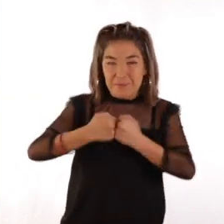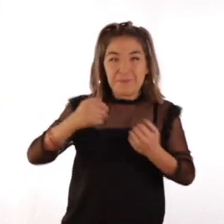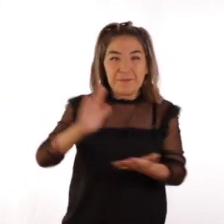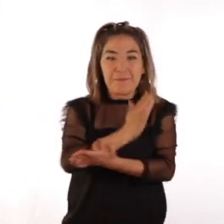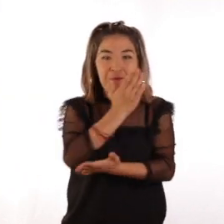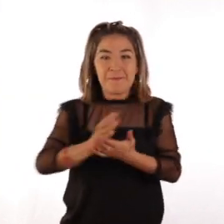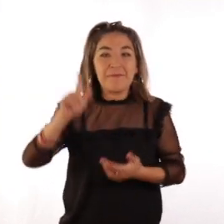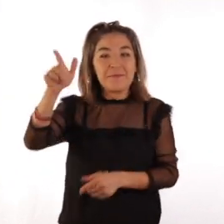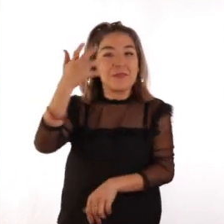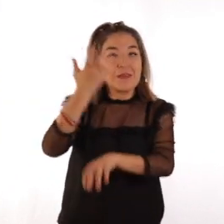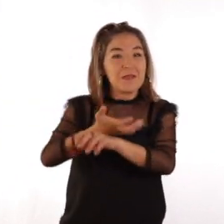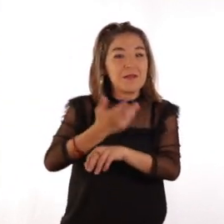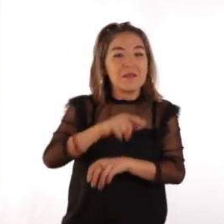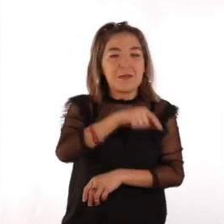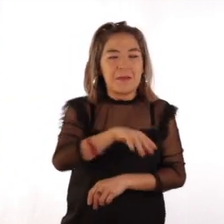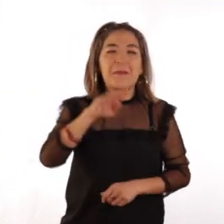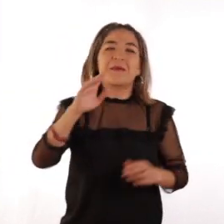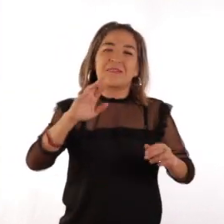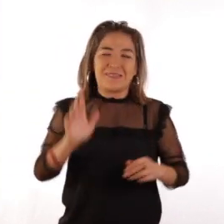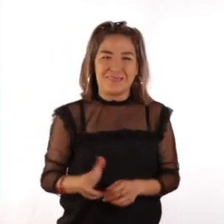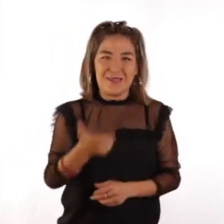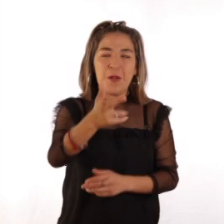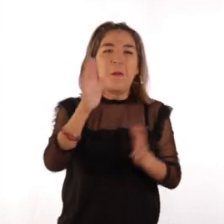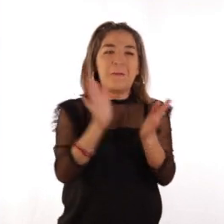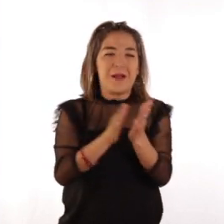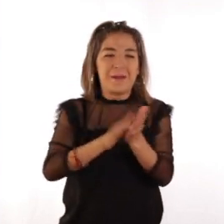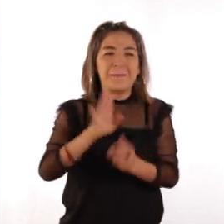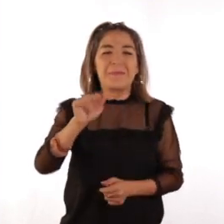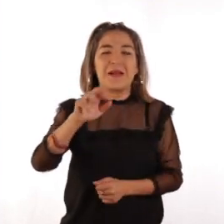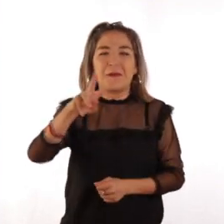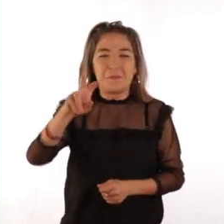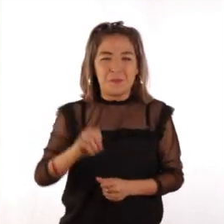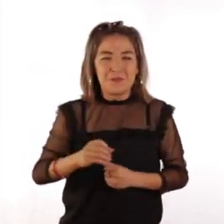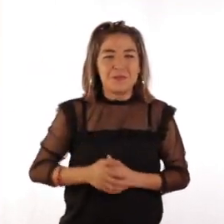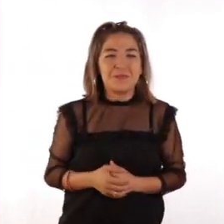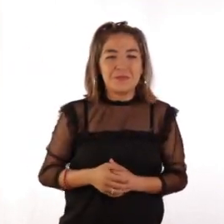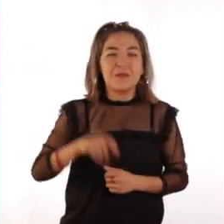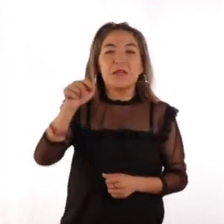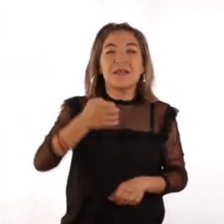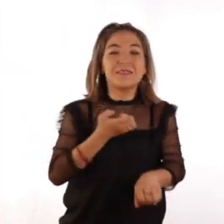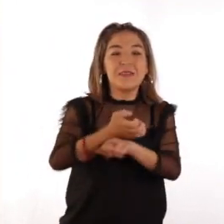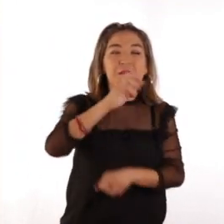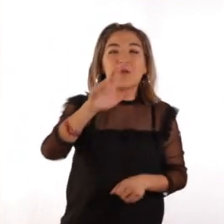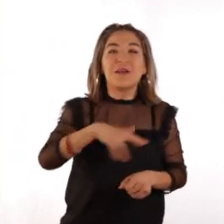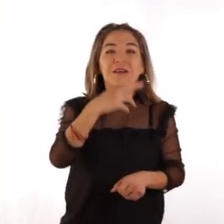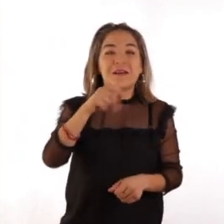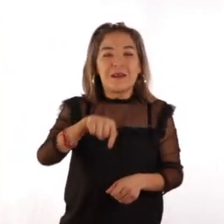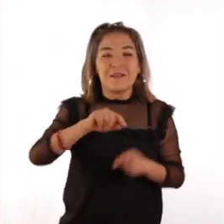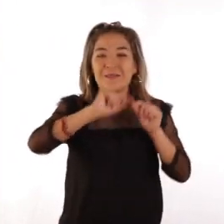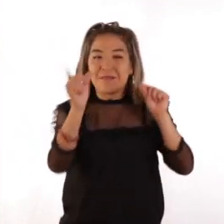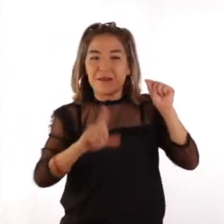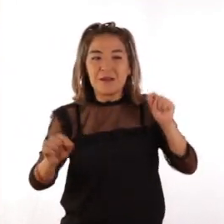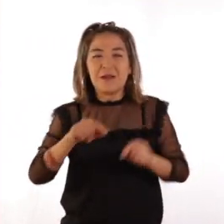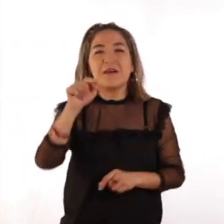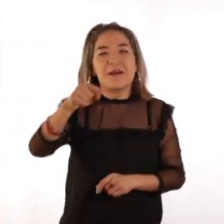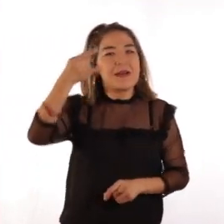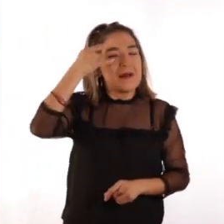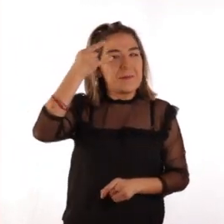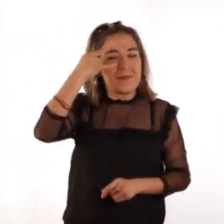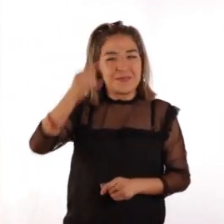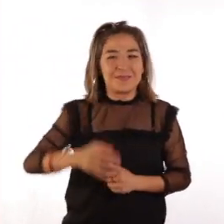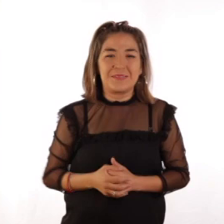del territorio mexicano y del estadounidense. Bravo. Correcto. Estado de la República donde se localiza el río